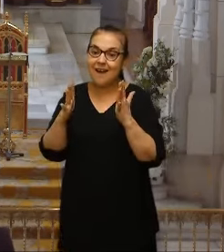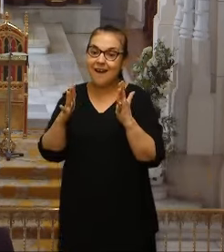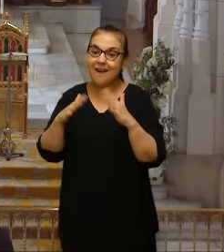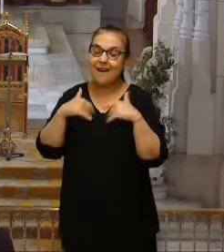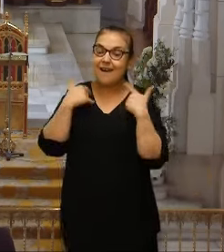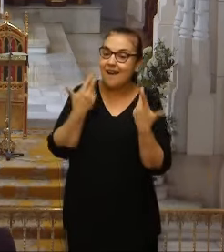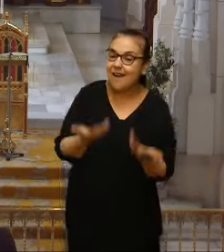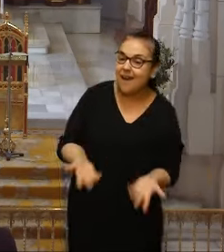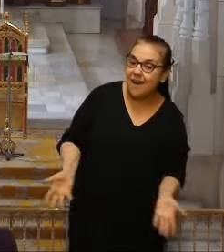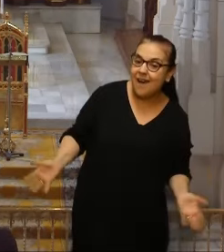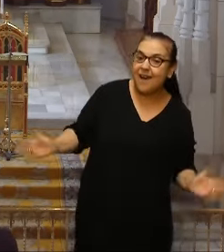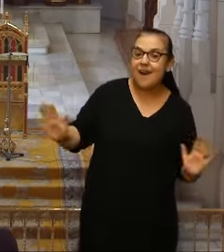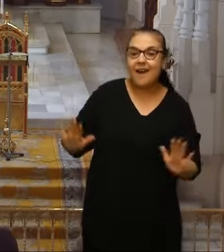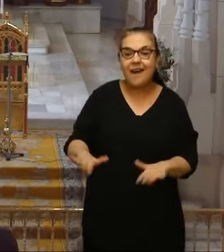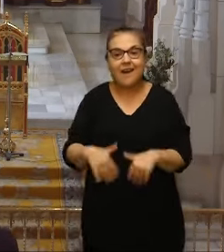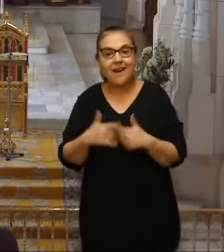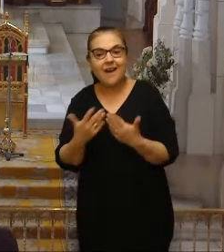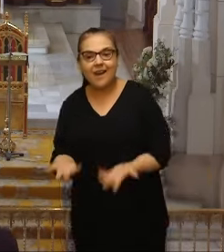Aleluya.